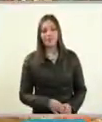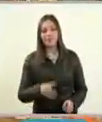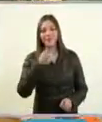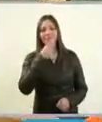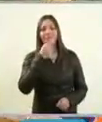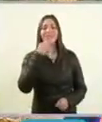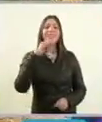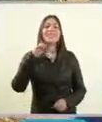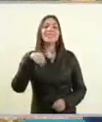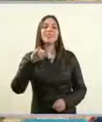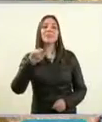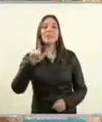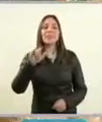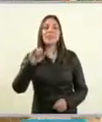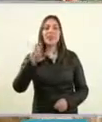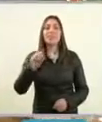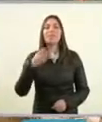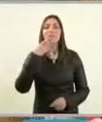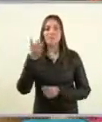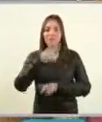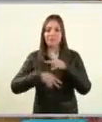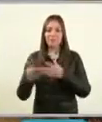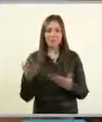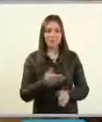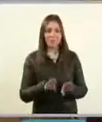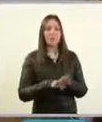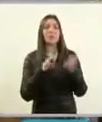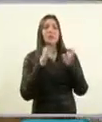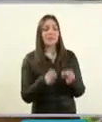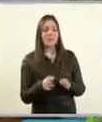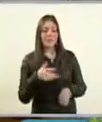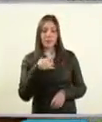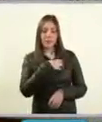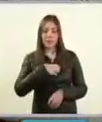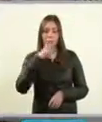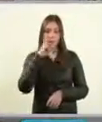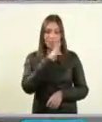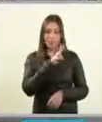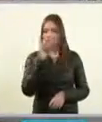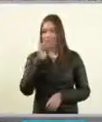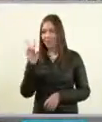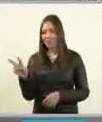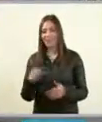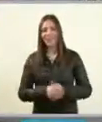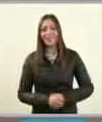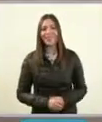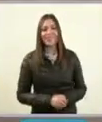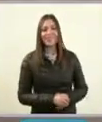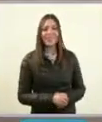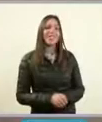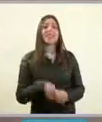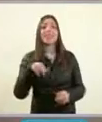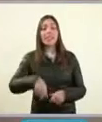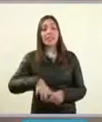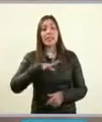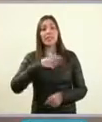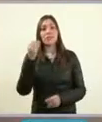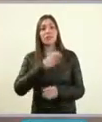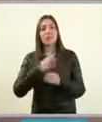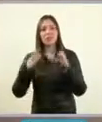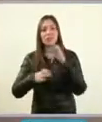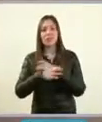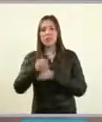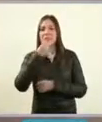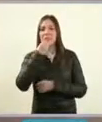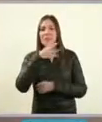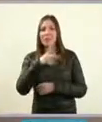Querido Emilio Saldaña, ¿cómo están? estás? Qué gusto verlos. Hola, Emocionado. igual. Ya viene Ya, el ¿verdad? momento. Ya. Ya viene el momento y tú nos traes unas cosas